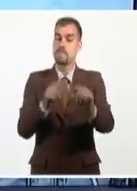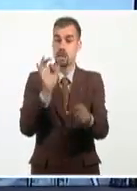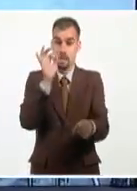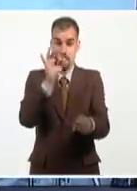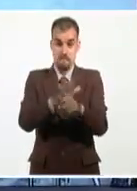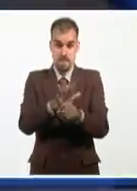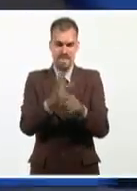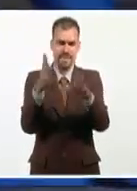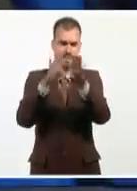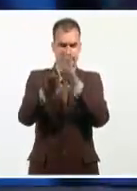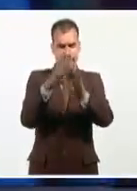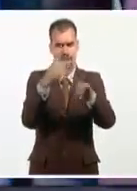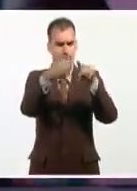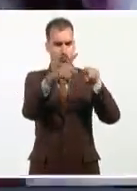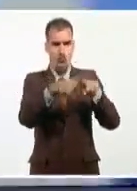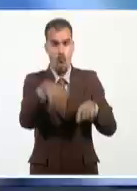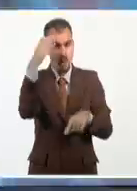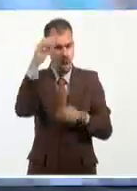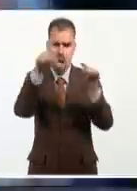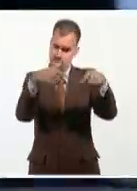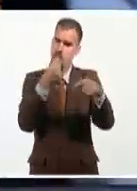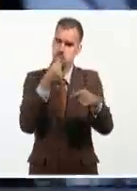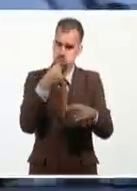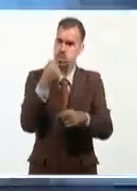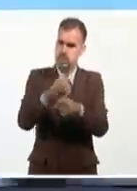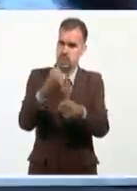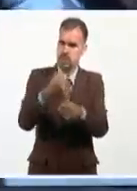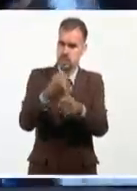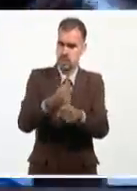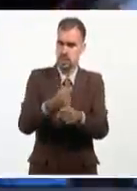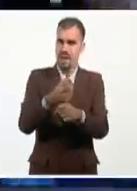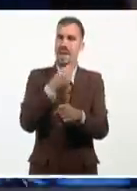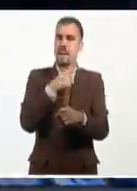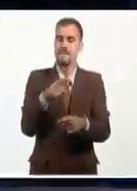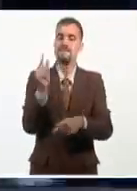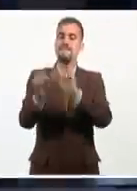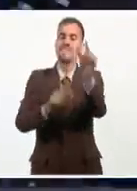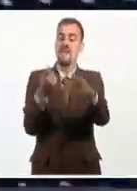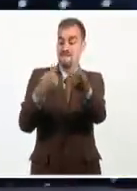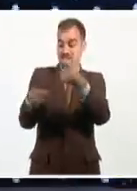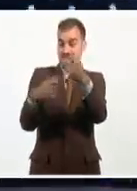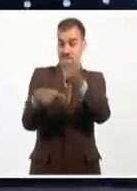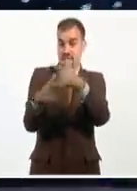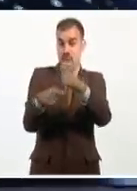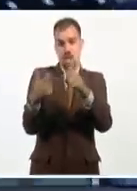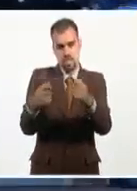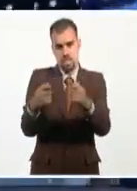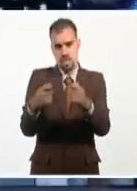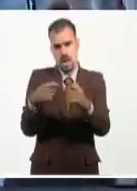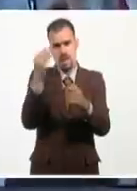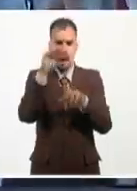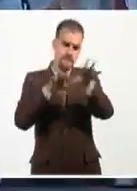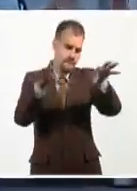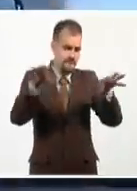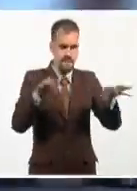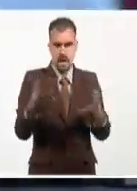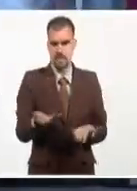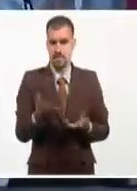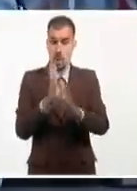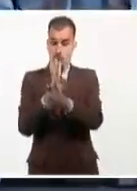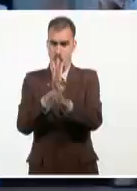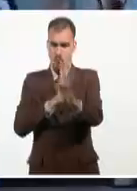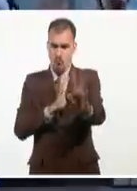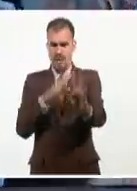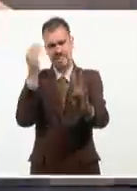gobiernos puede hacerse mucho más para desconcentrar la venta de productos, aunque las colas, usted y yo sabemos, no solo desaparecerán